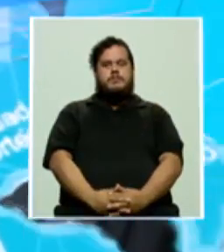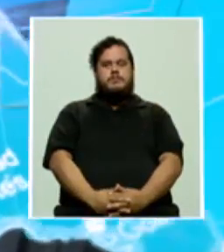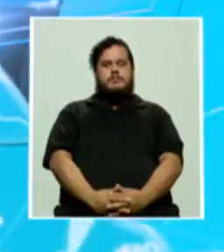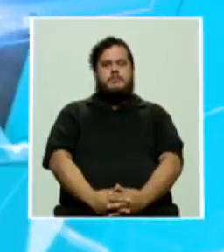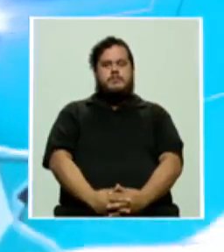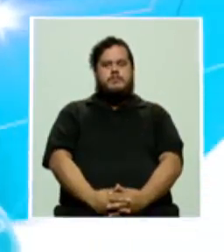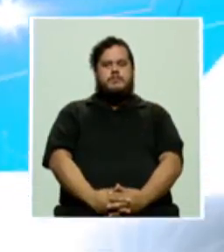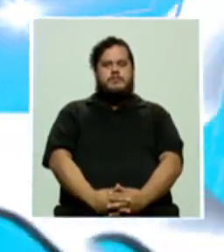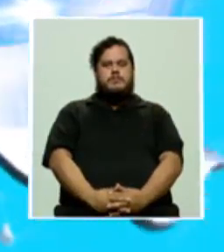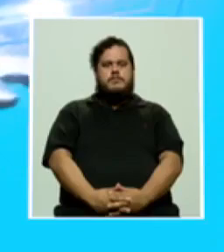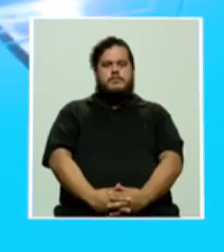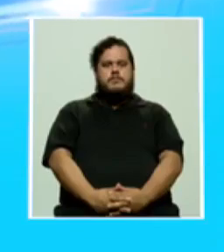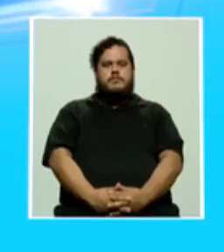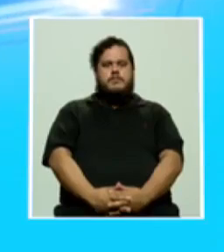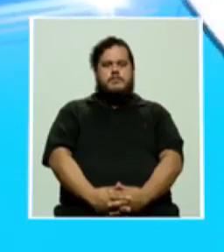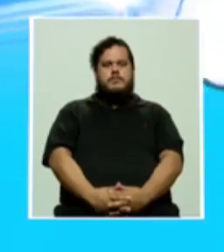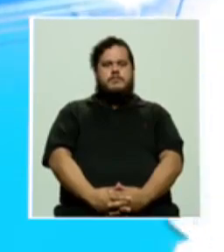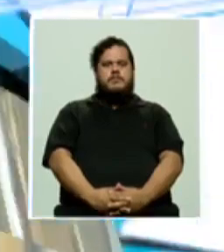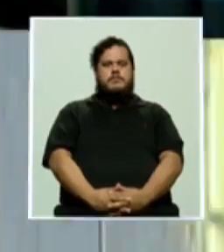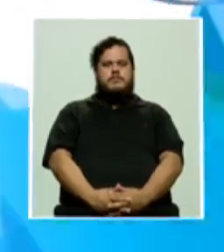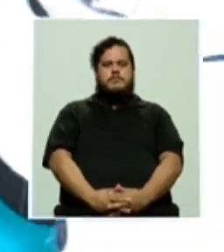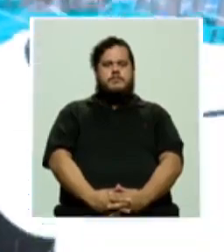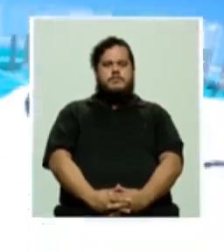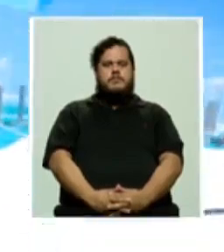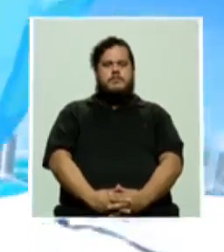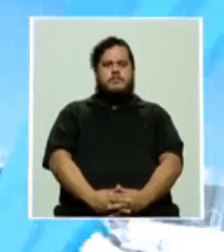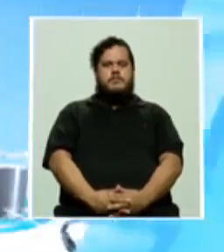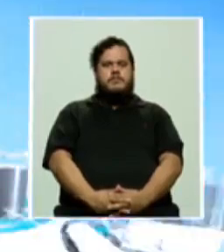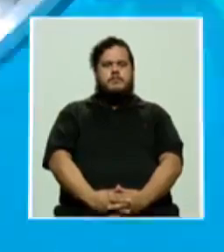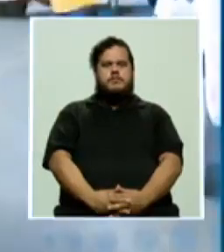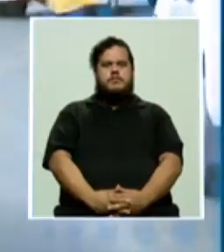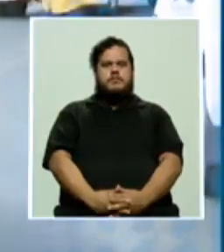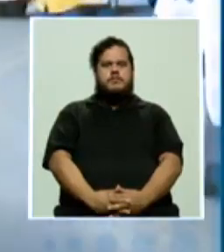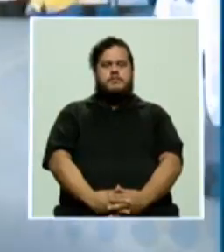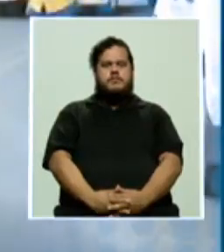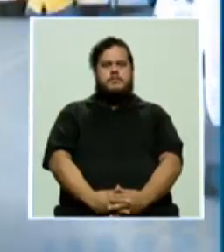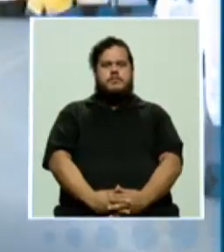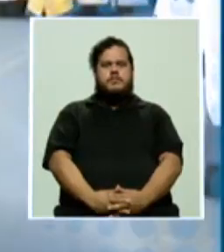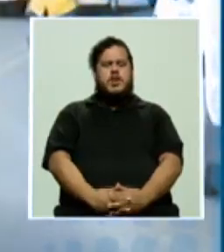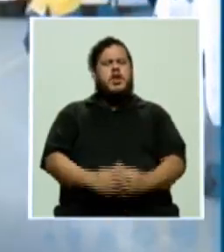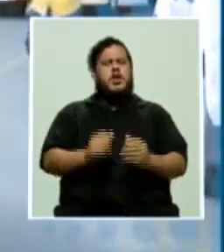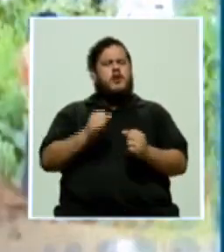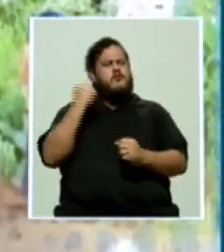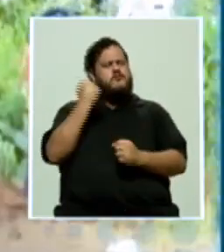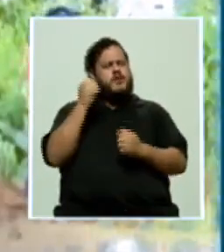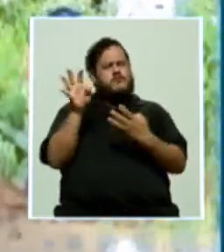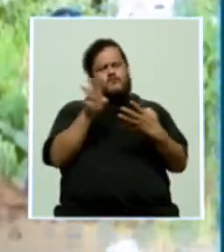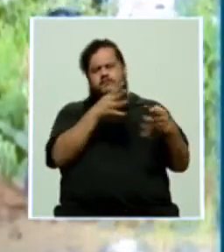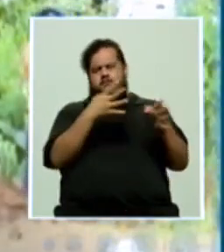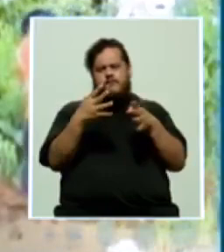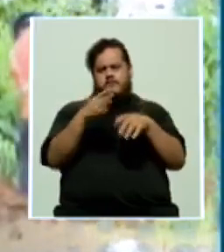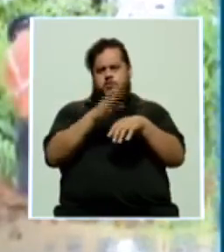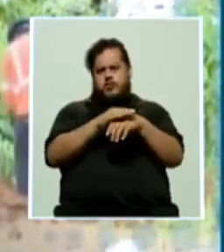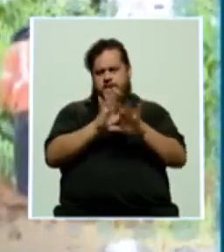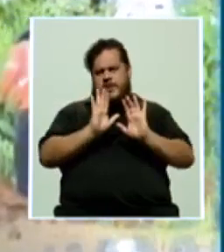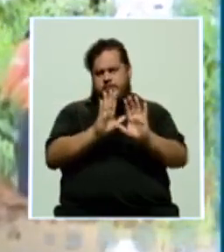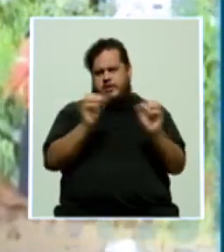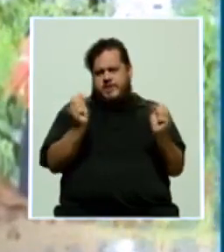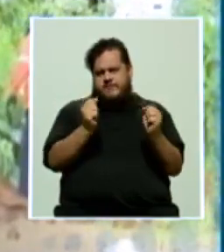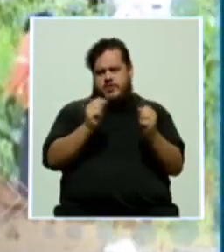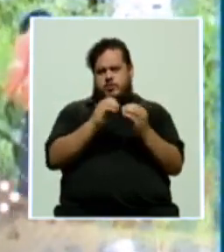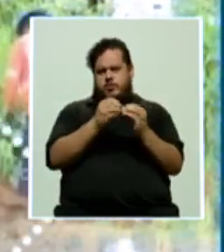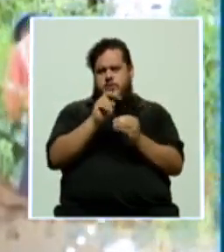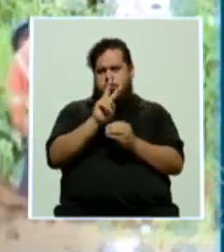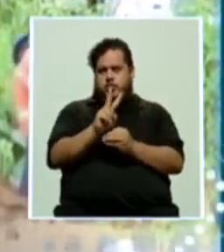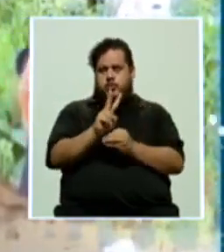Los fuertes vientos provocados por el empuje frío número 12 pusieron a